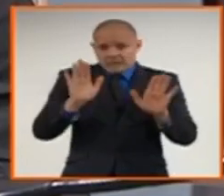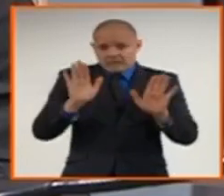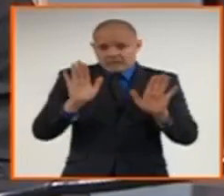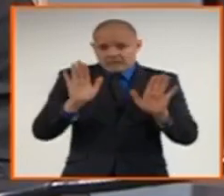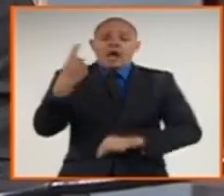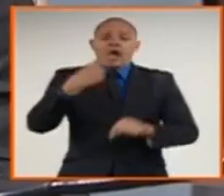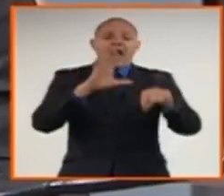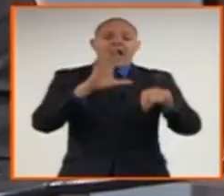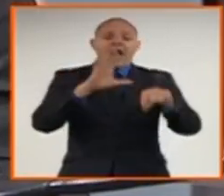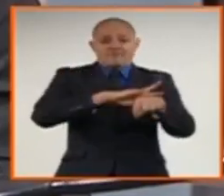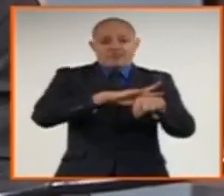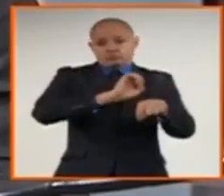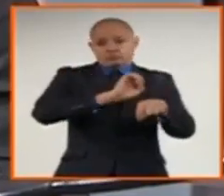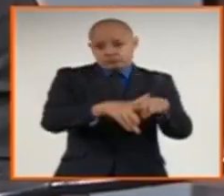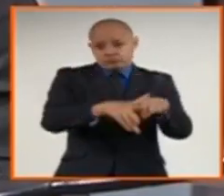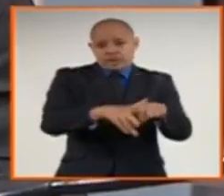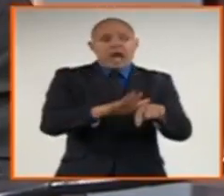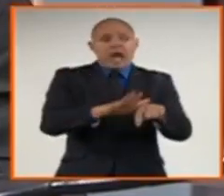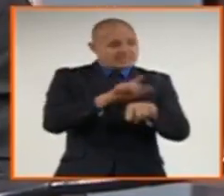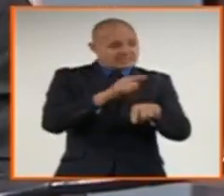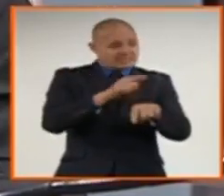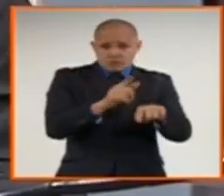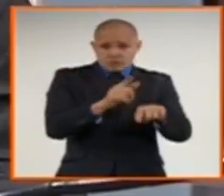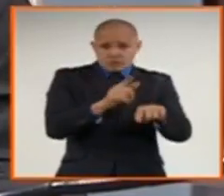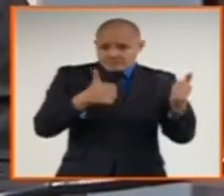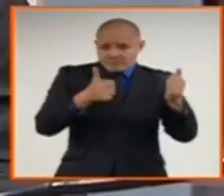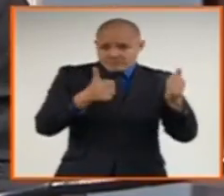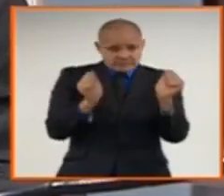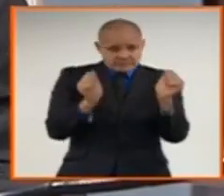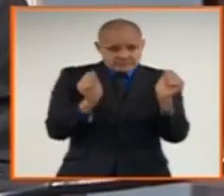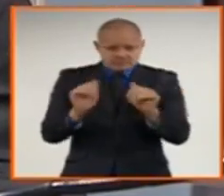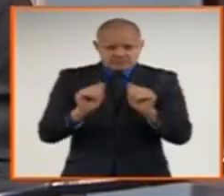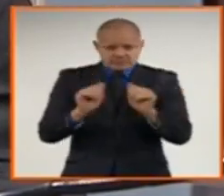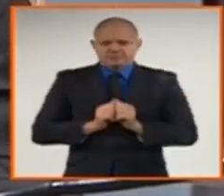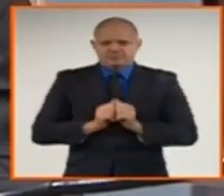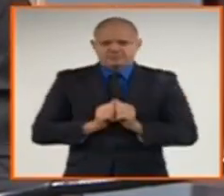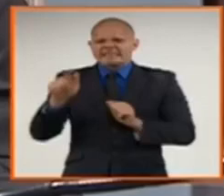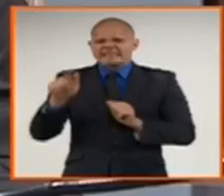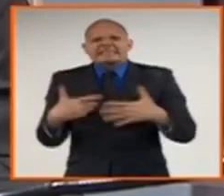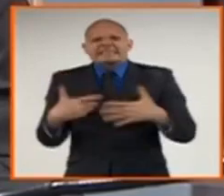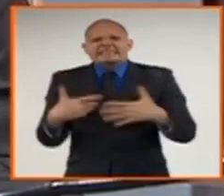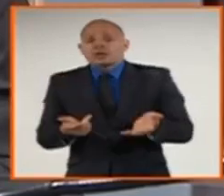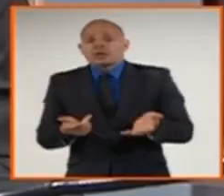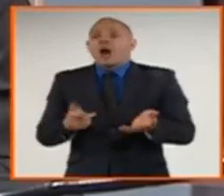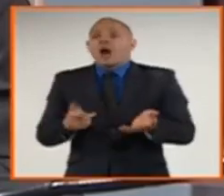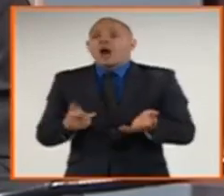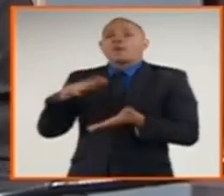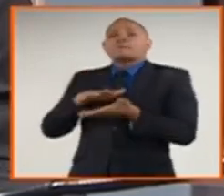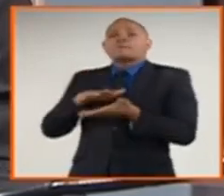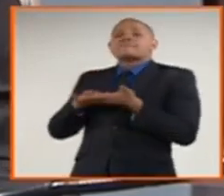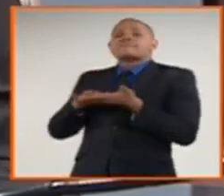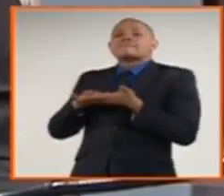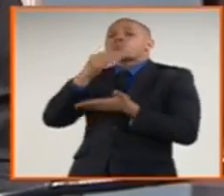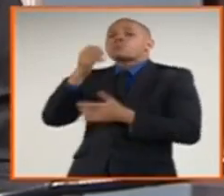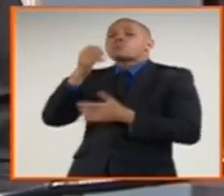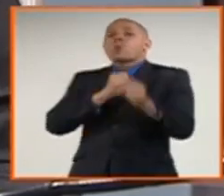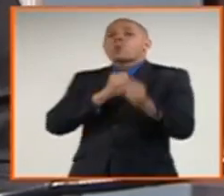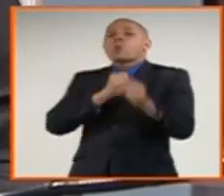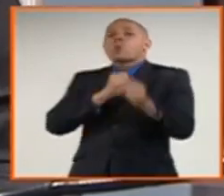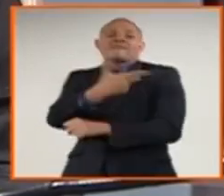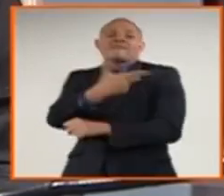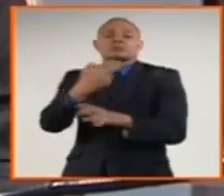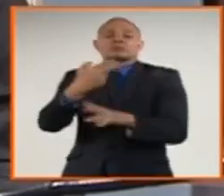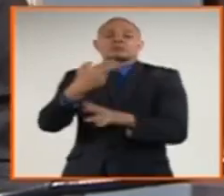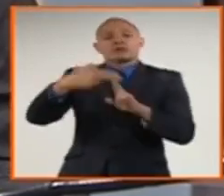autorizo de uso de emergencia de la vacuna Soberana Plus para ser usada como dosis única de refuerzo y también esos niños recibieron su dosis